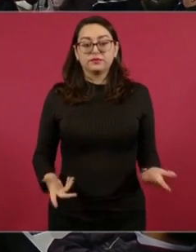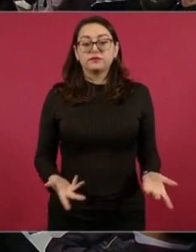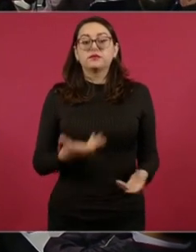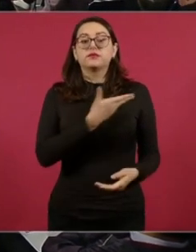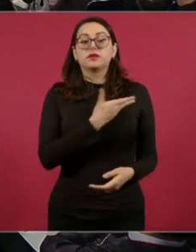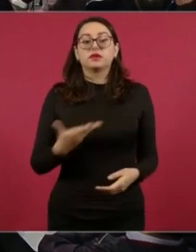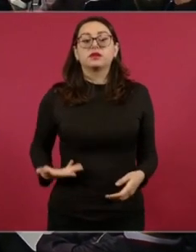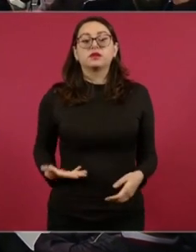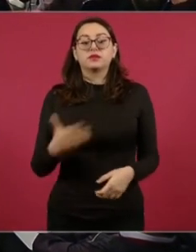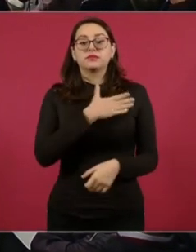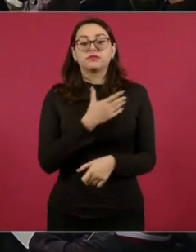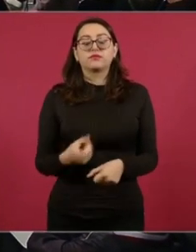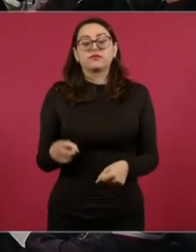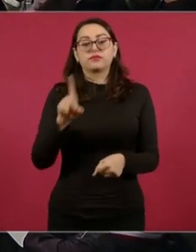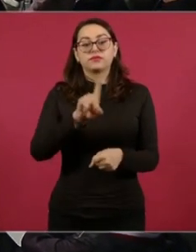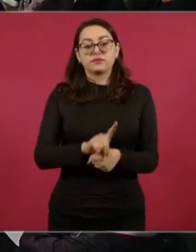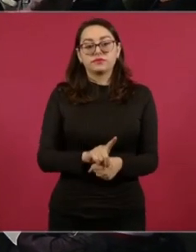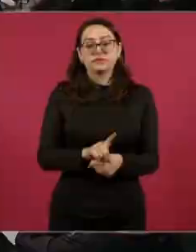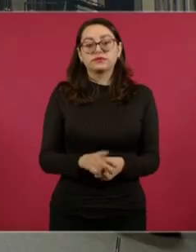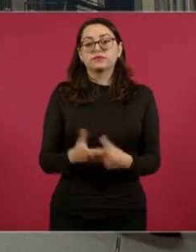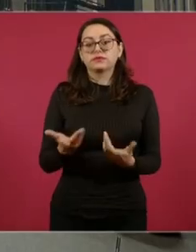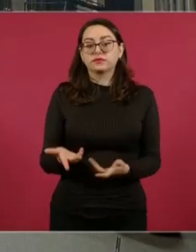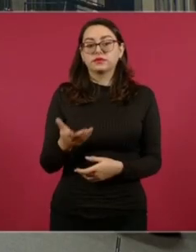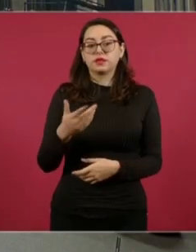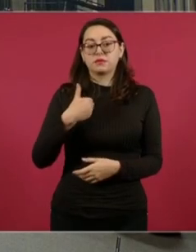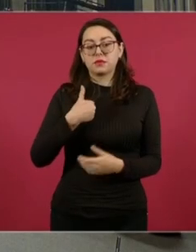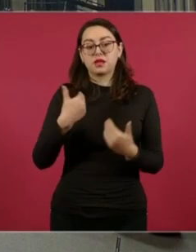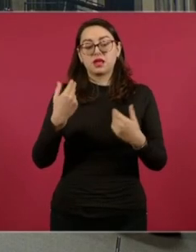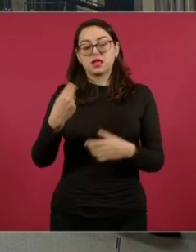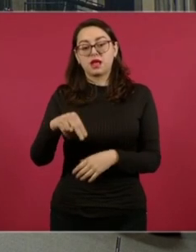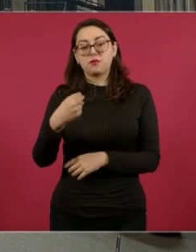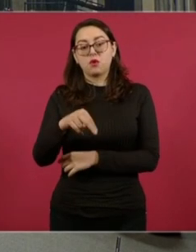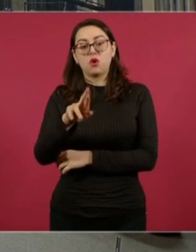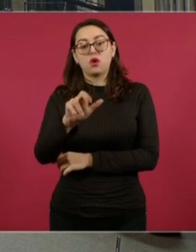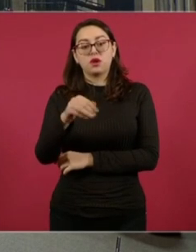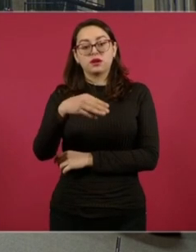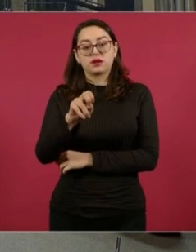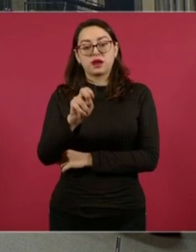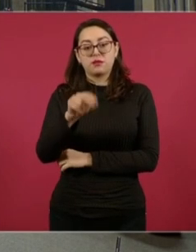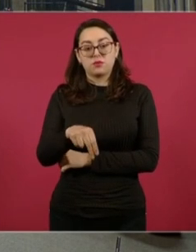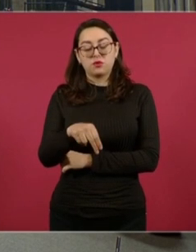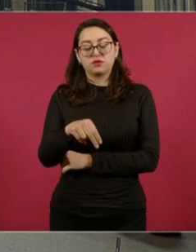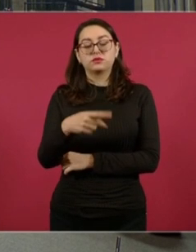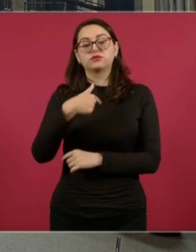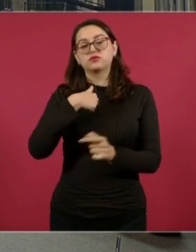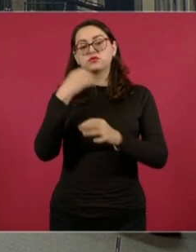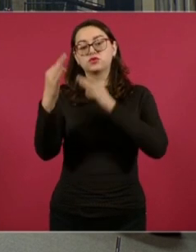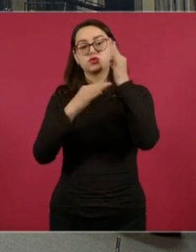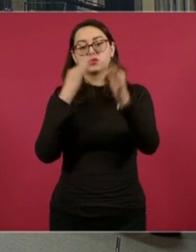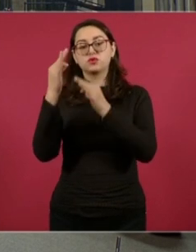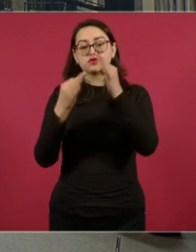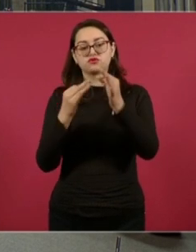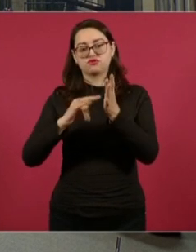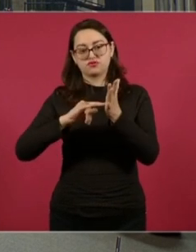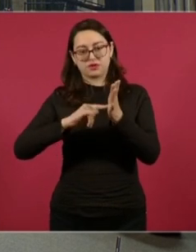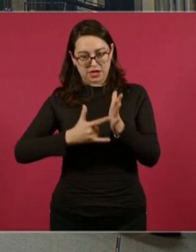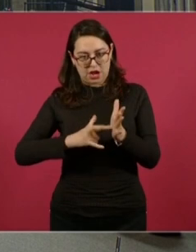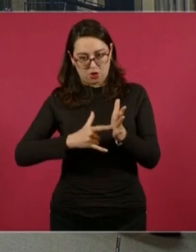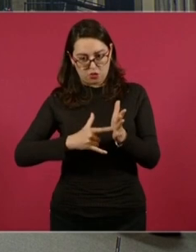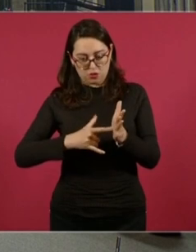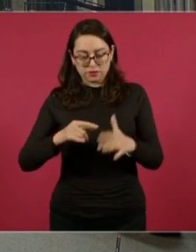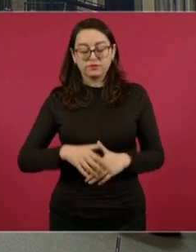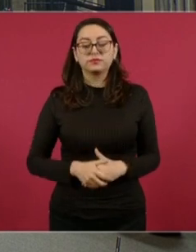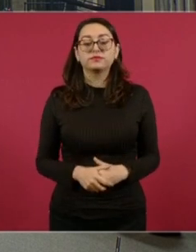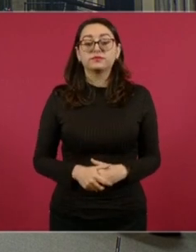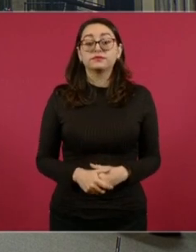Presidente, muy buenos días. Buenos días a los compañeros Ramón Ramírez Gutiérrez de Noticieros El Reloj. Agradecerle mucho que ha hecho por Oaxaca este